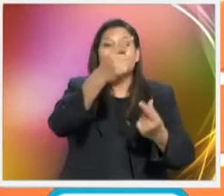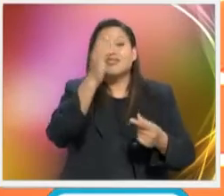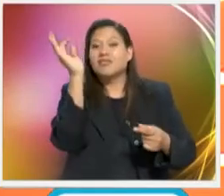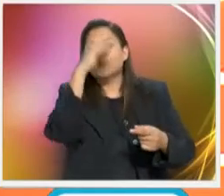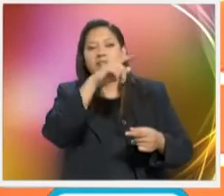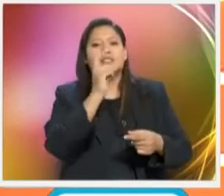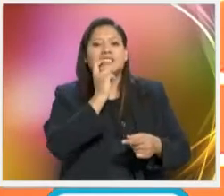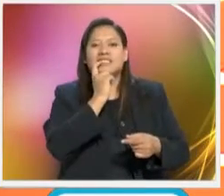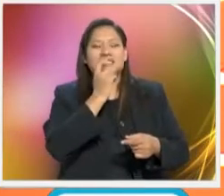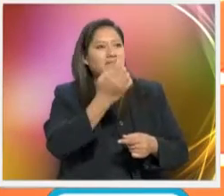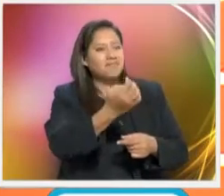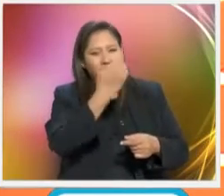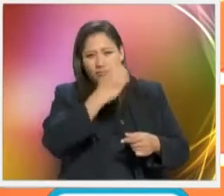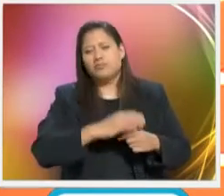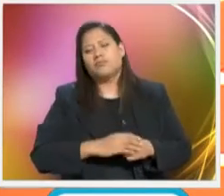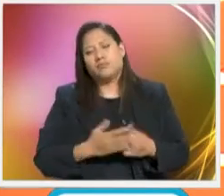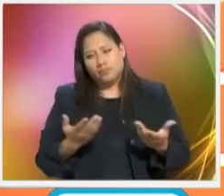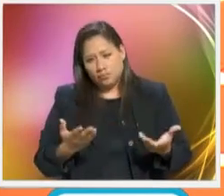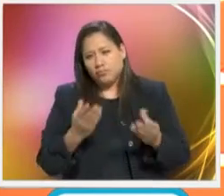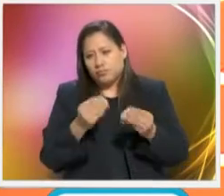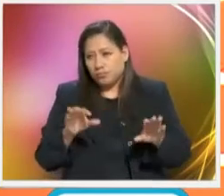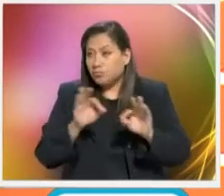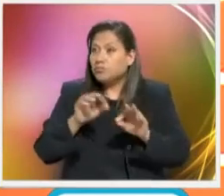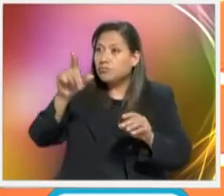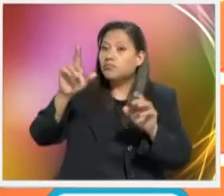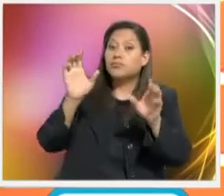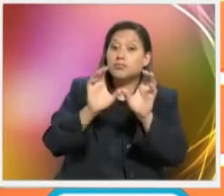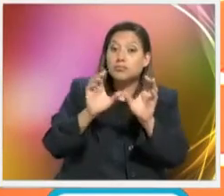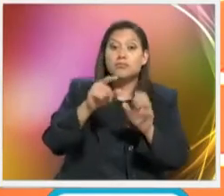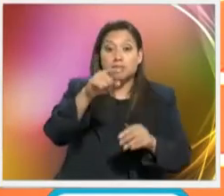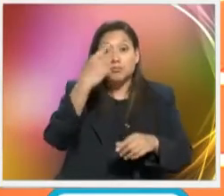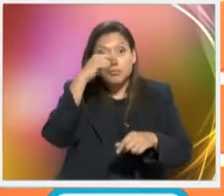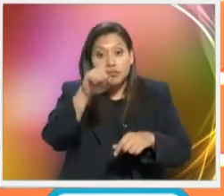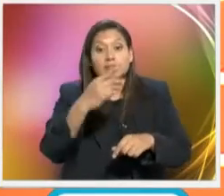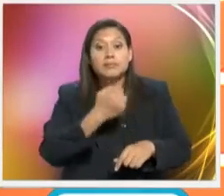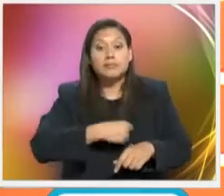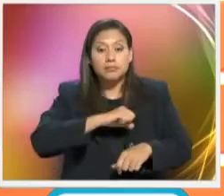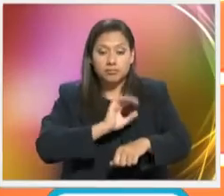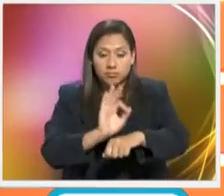demasiado charlatanería. Muy bien, entonces, muy importante. Por su bien, por favor,